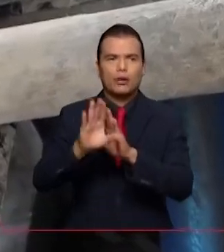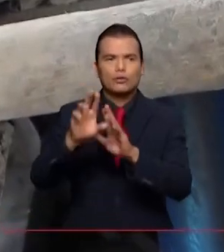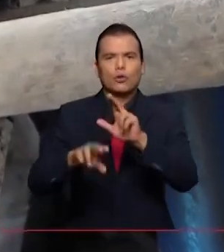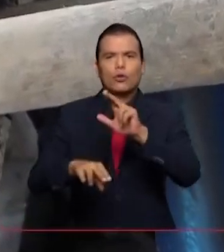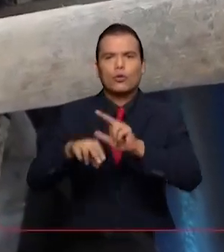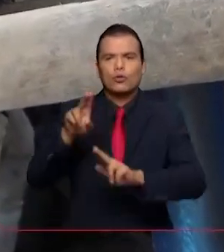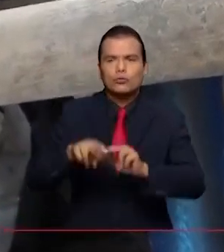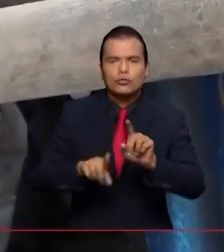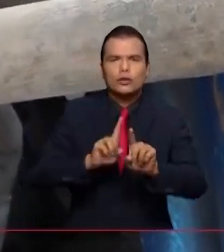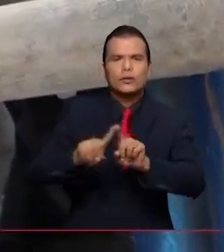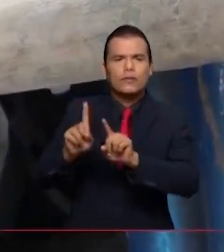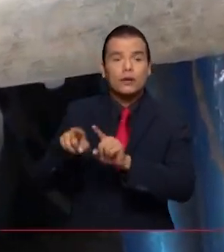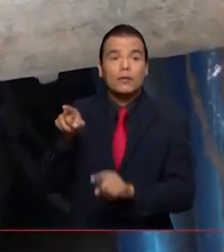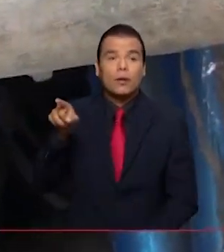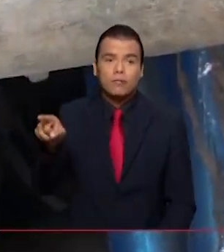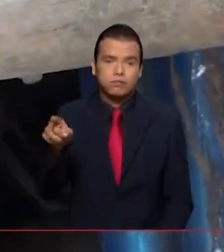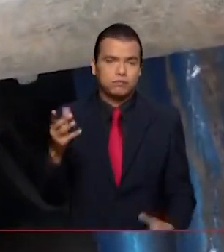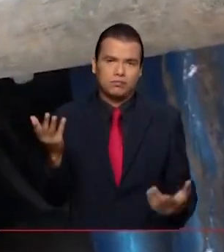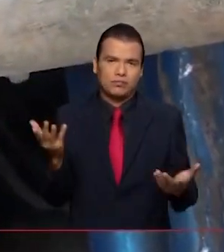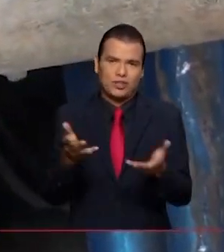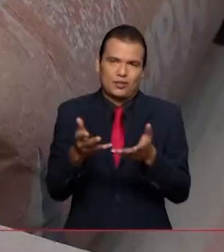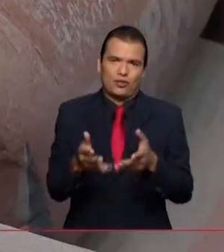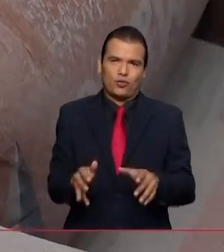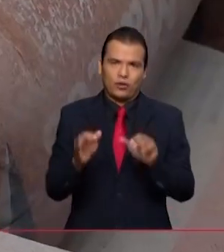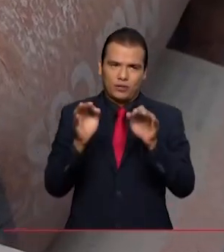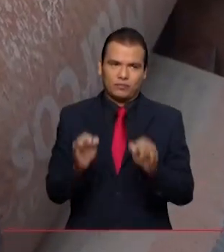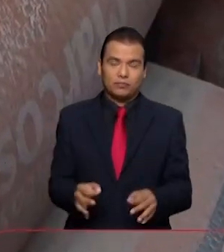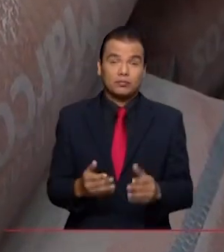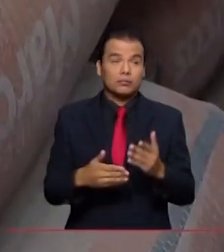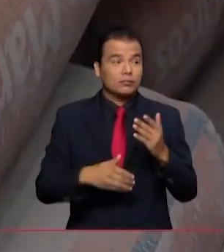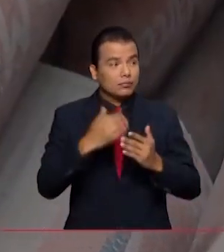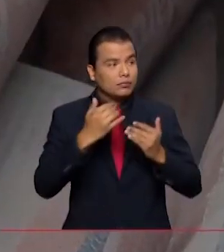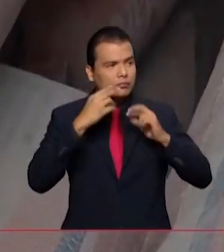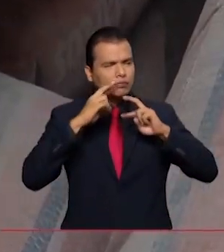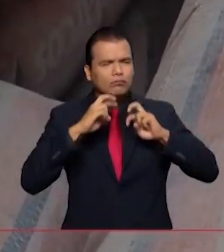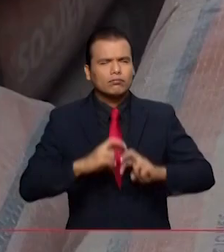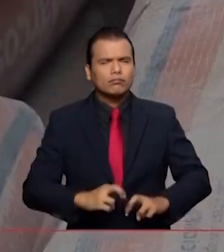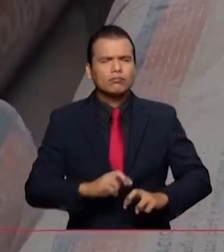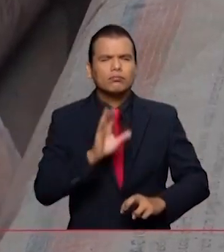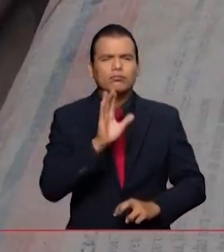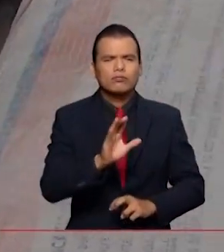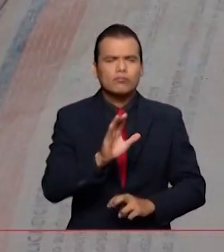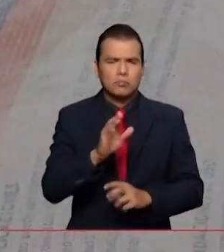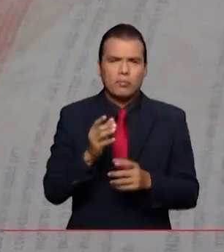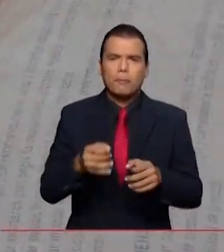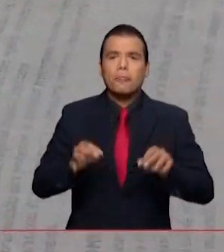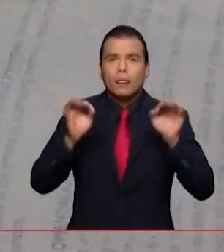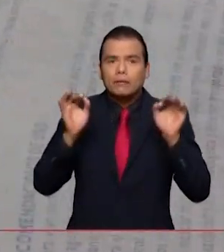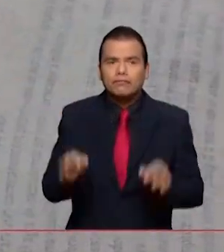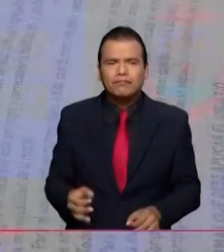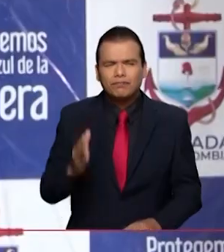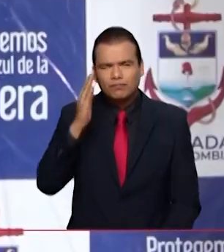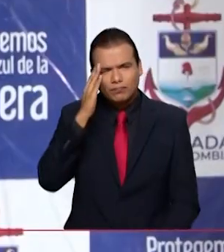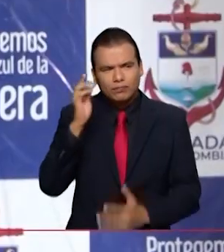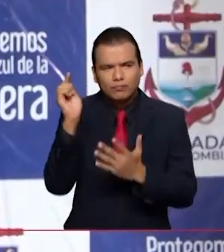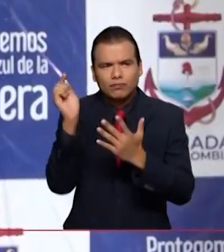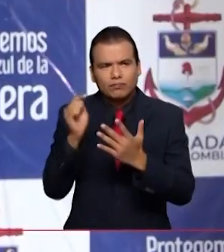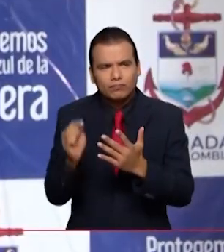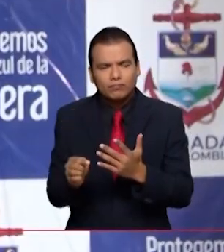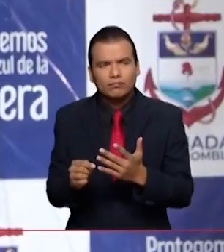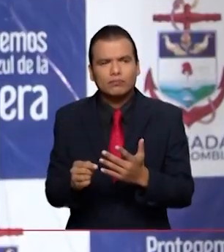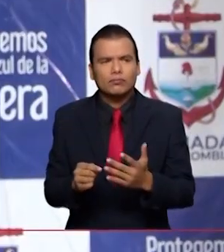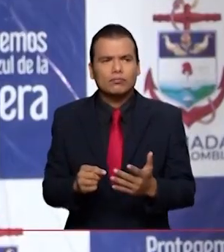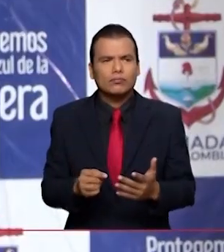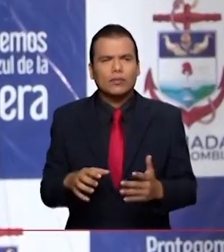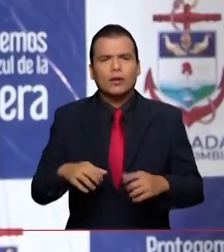importante como el de la construcción. Se están realizando todas las investigaciones judiciales, todas esas actividades que se hacen para lograr